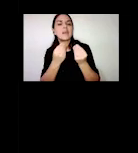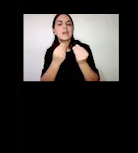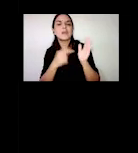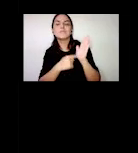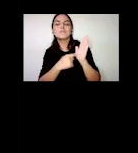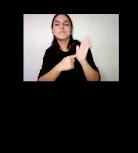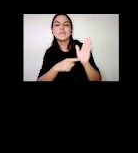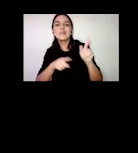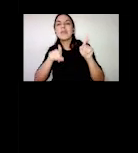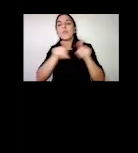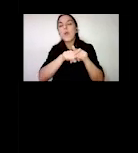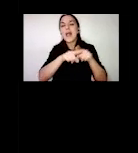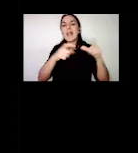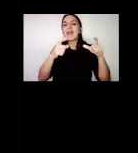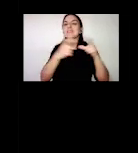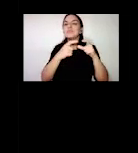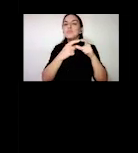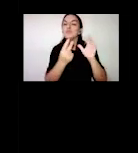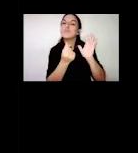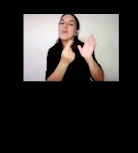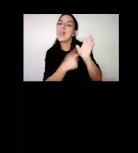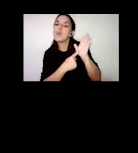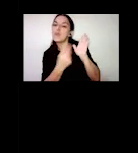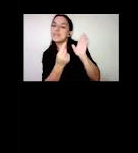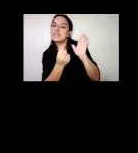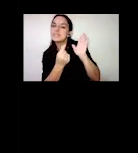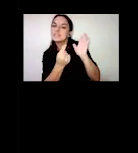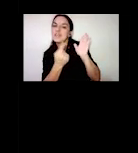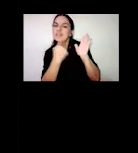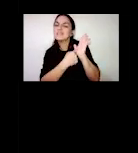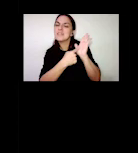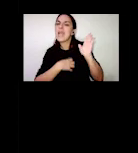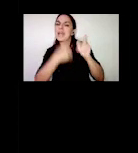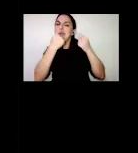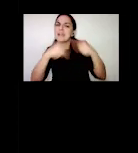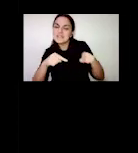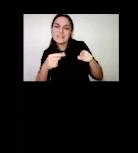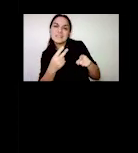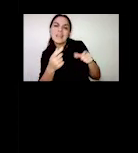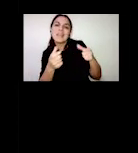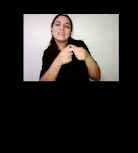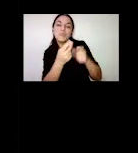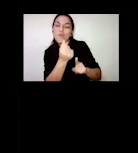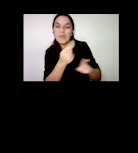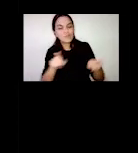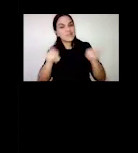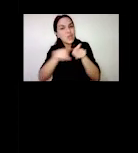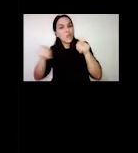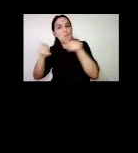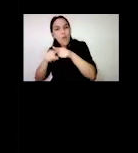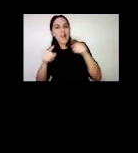los títulos valores. Y nos dice que tienen las mismas características de los títulos valores. ¿Y cuáles son